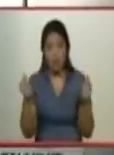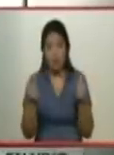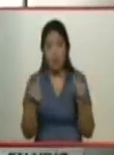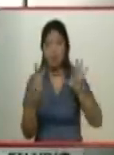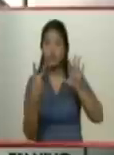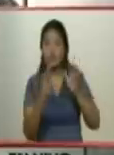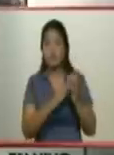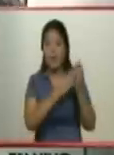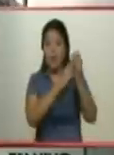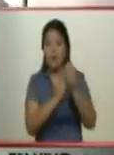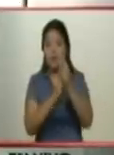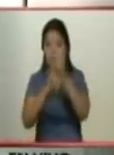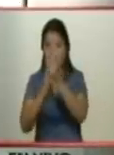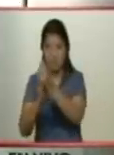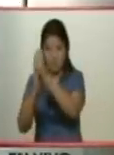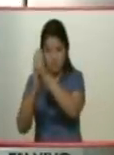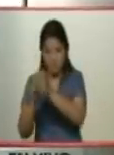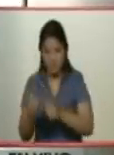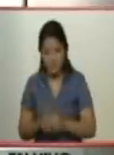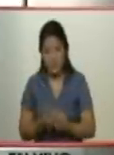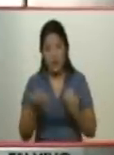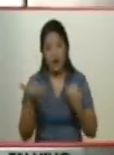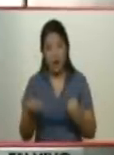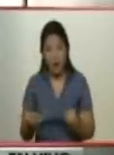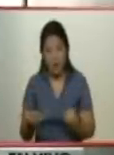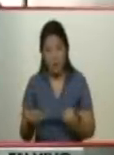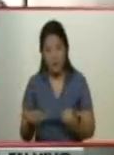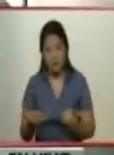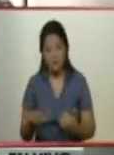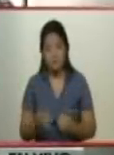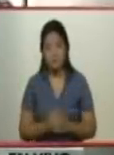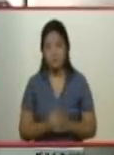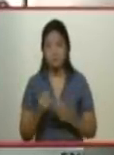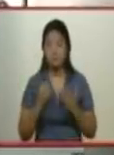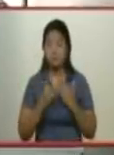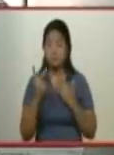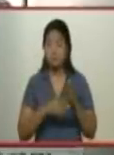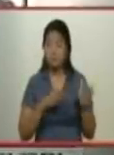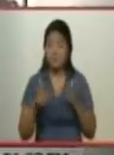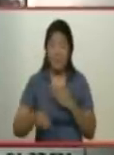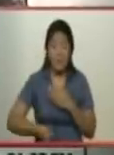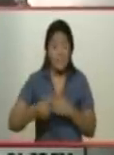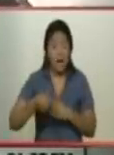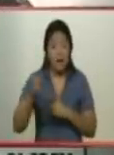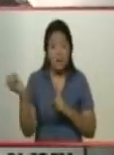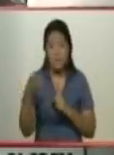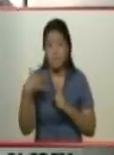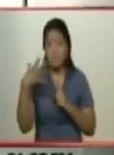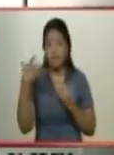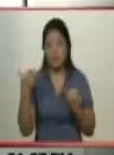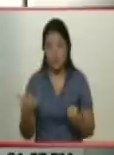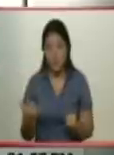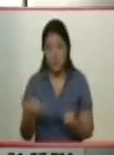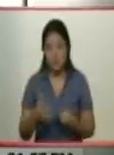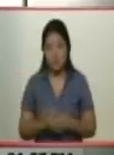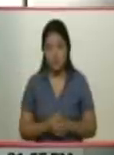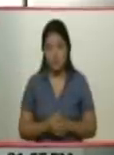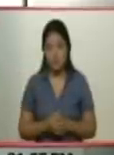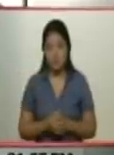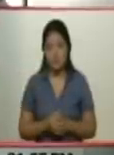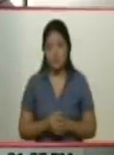cabecillas en estos momentos una de las operaciones de más alto impacto para el día de hoy una